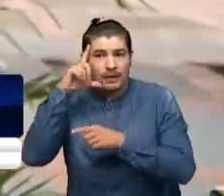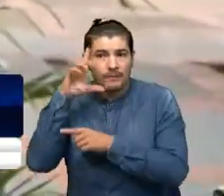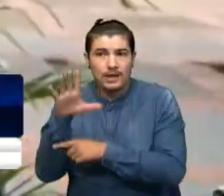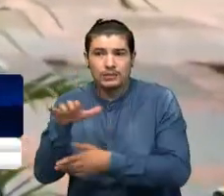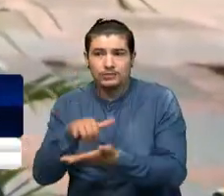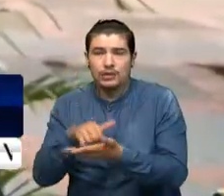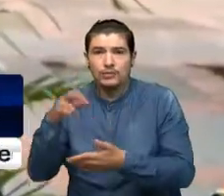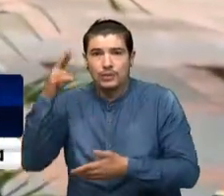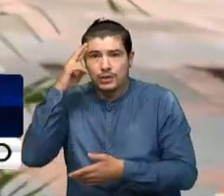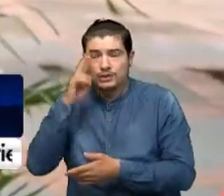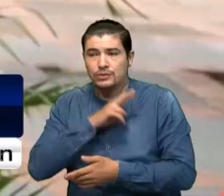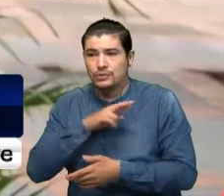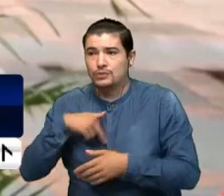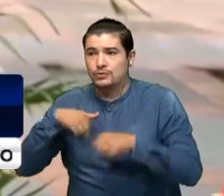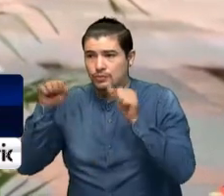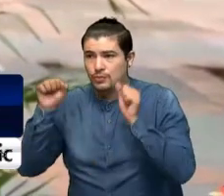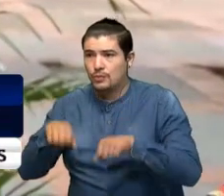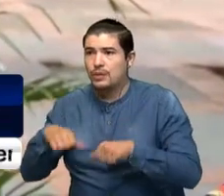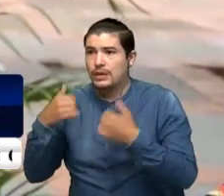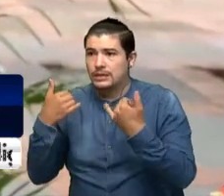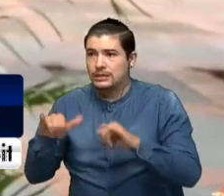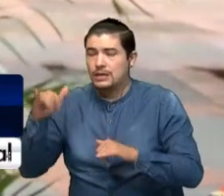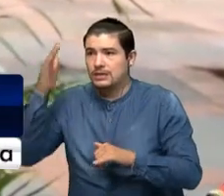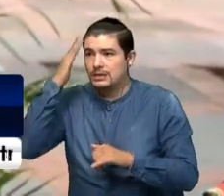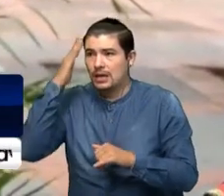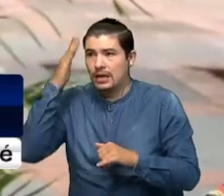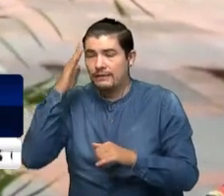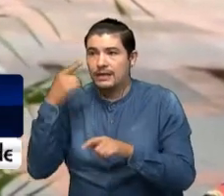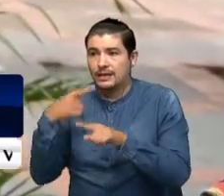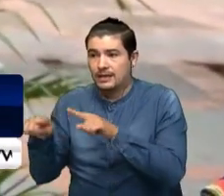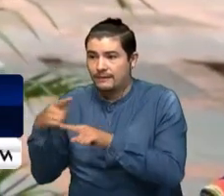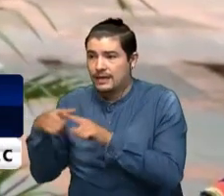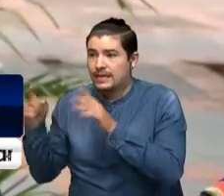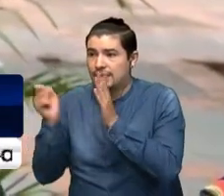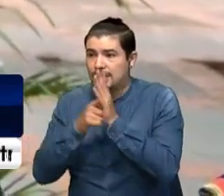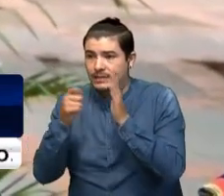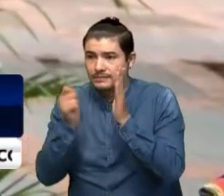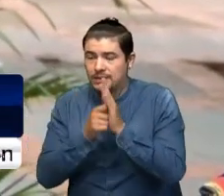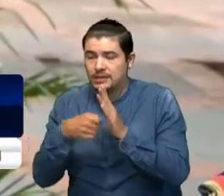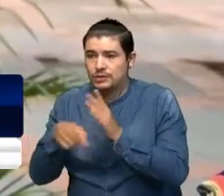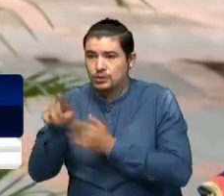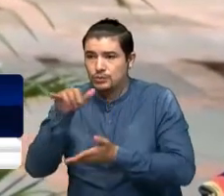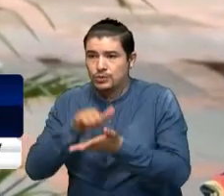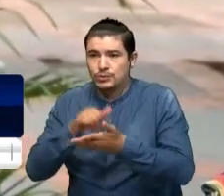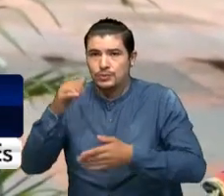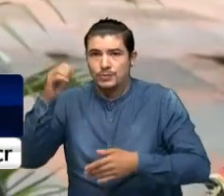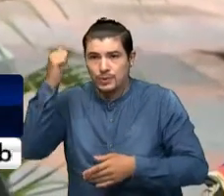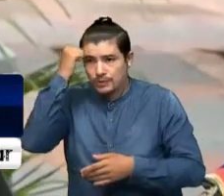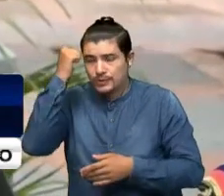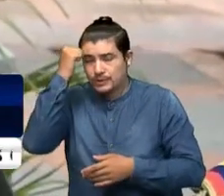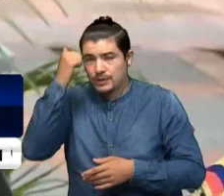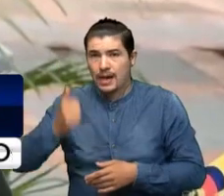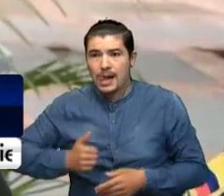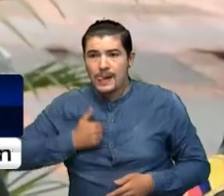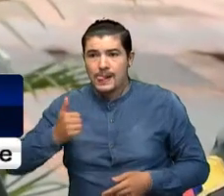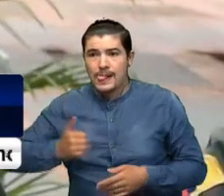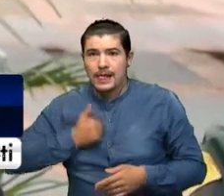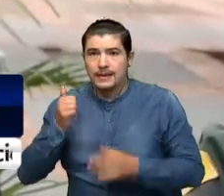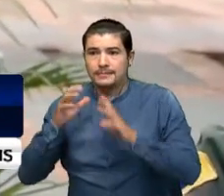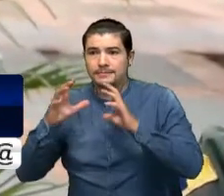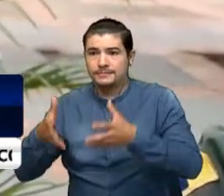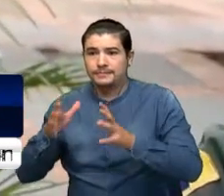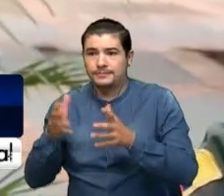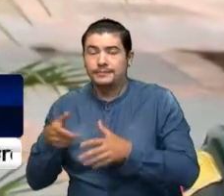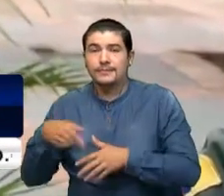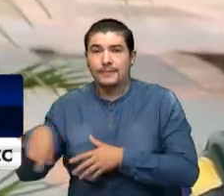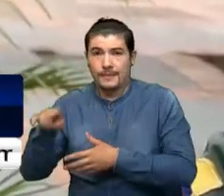así como pudimos determinar que en varias oportunidades este profesor aprovechaba las clases